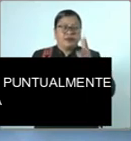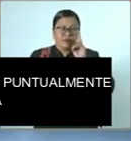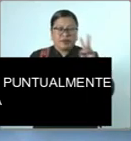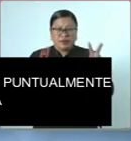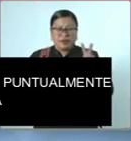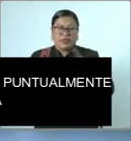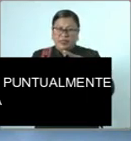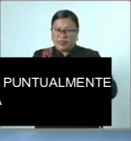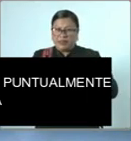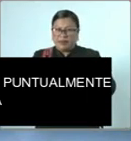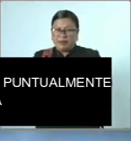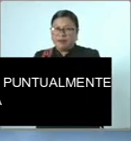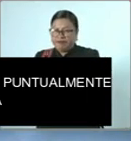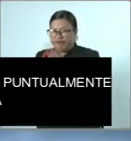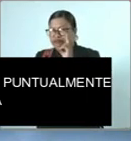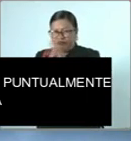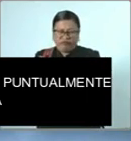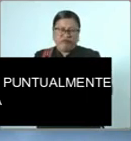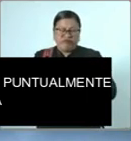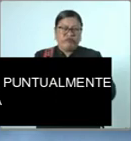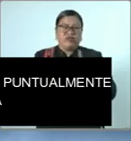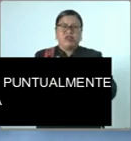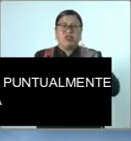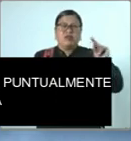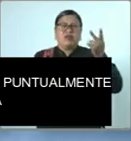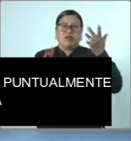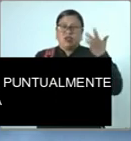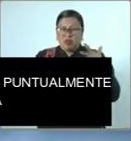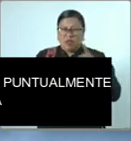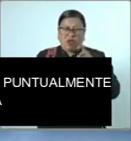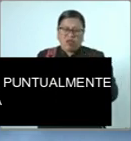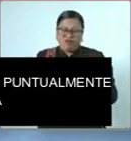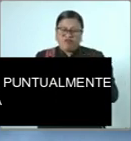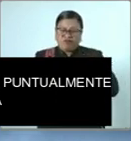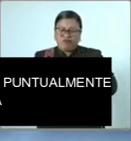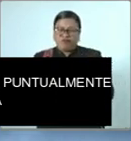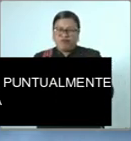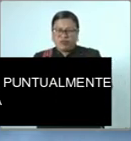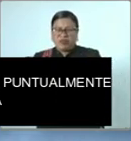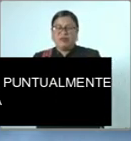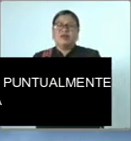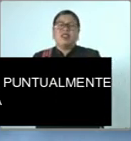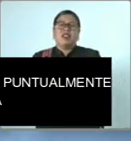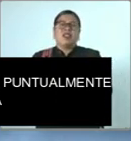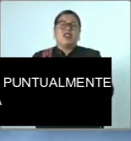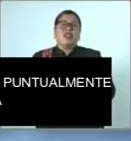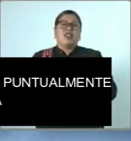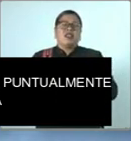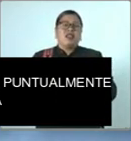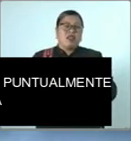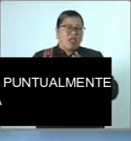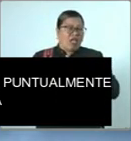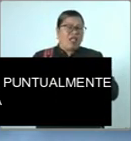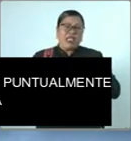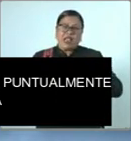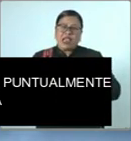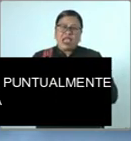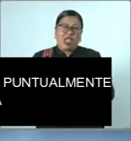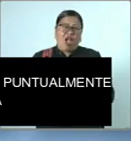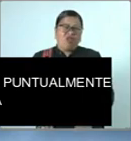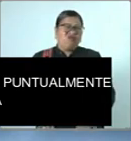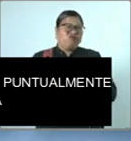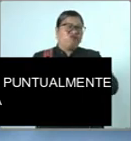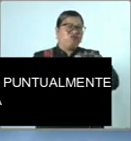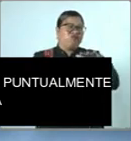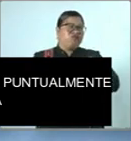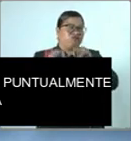las afectaciones que hay en la zona de la cuenca del Papaloapan, en Valle Nacional, la creciente del río permitió que el